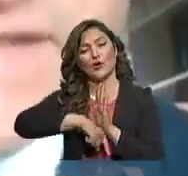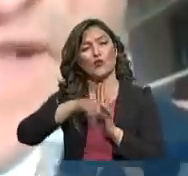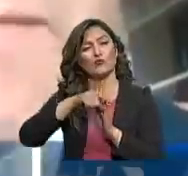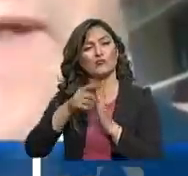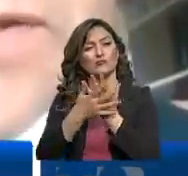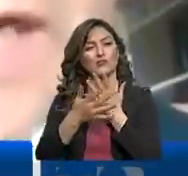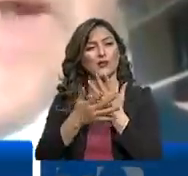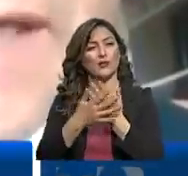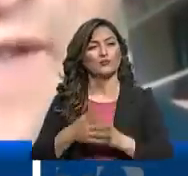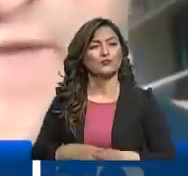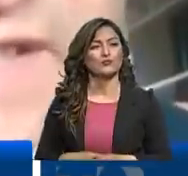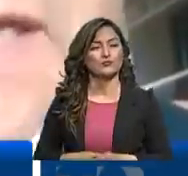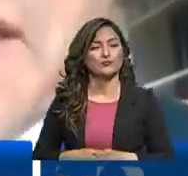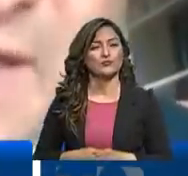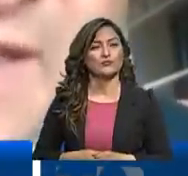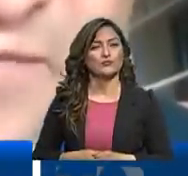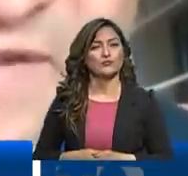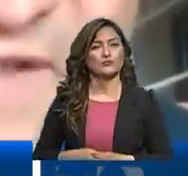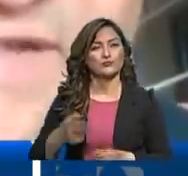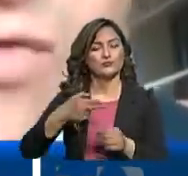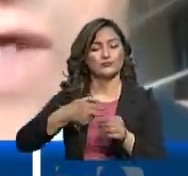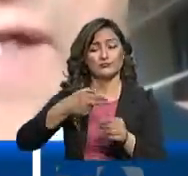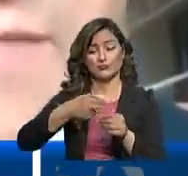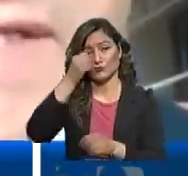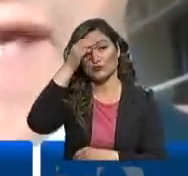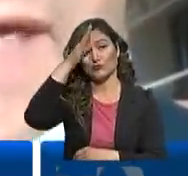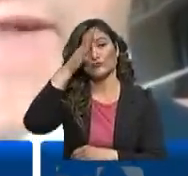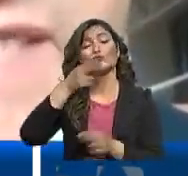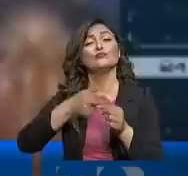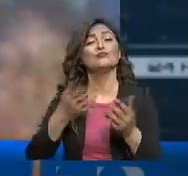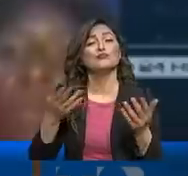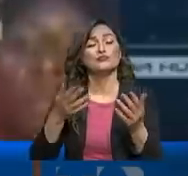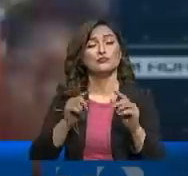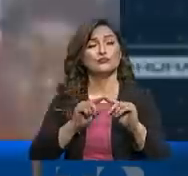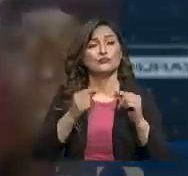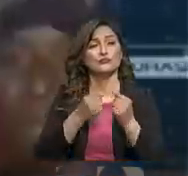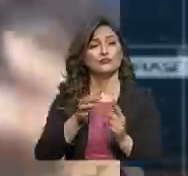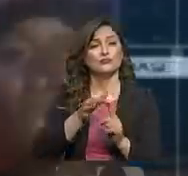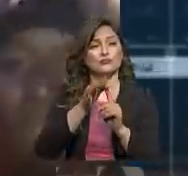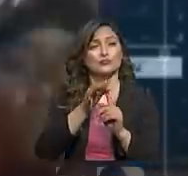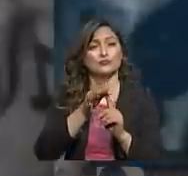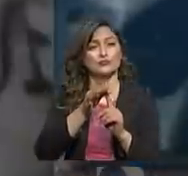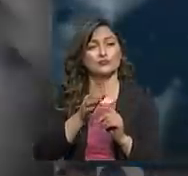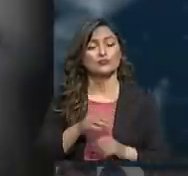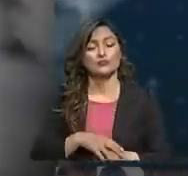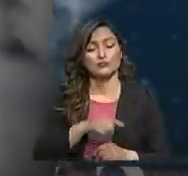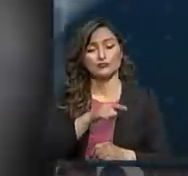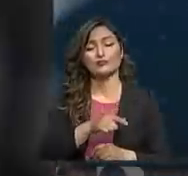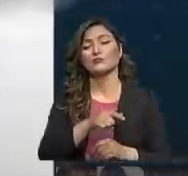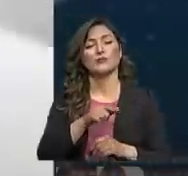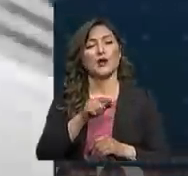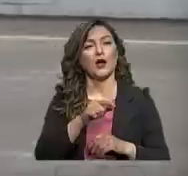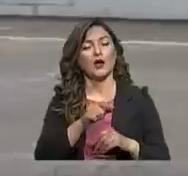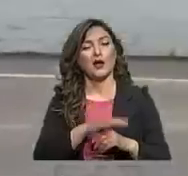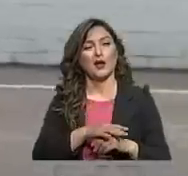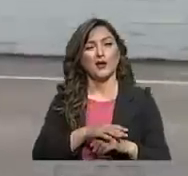parte del Sistema Nacional de Inteligencia y que pertenezca orgánicamente al SNAI. Que los llamados líderes que se autodenominan los